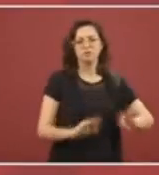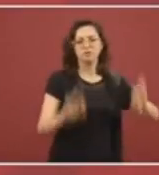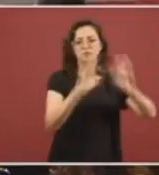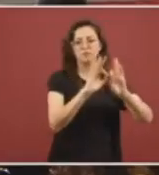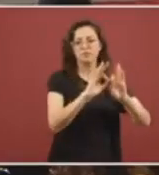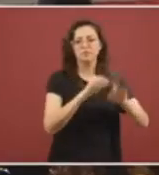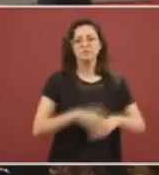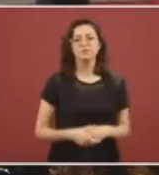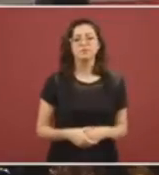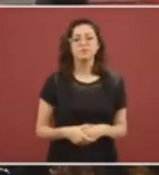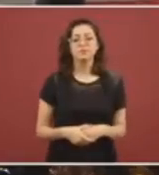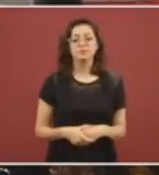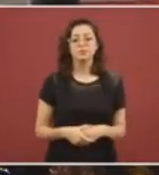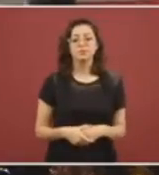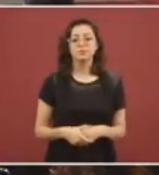porque